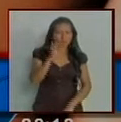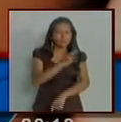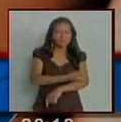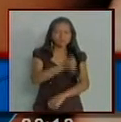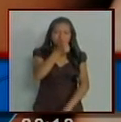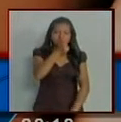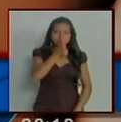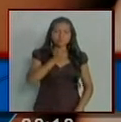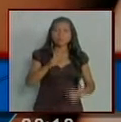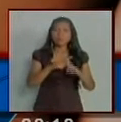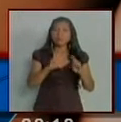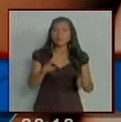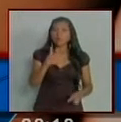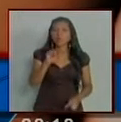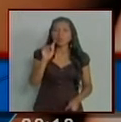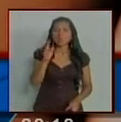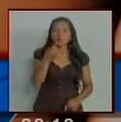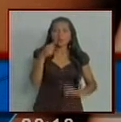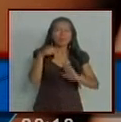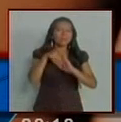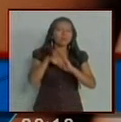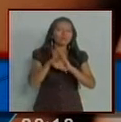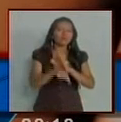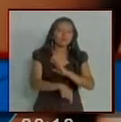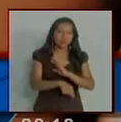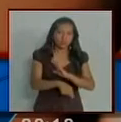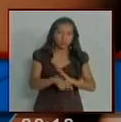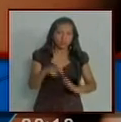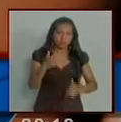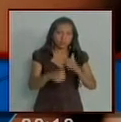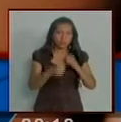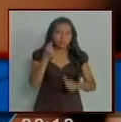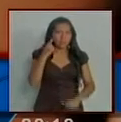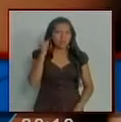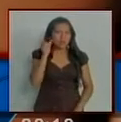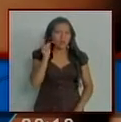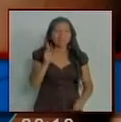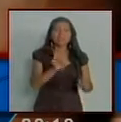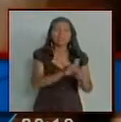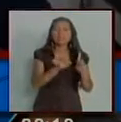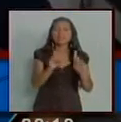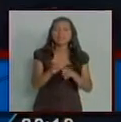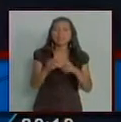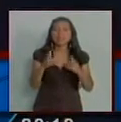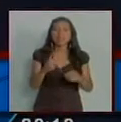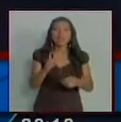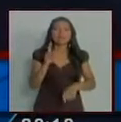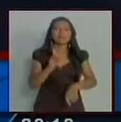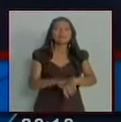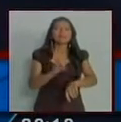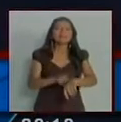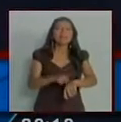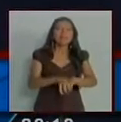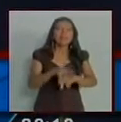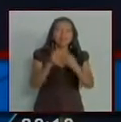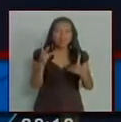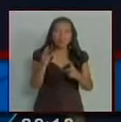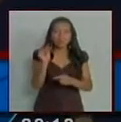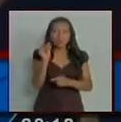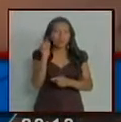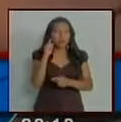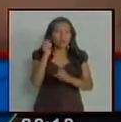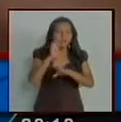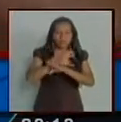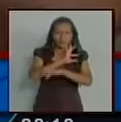Pero no es solamente la intensidad lo que va a afectar a la audición, sino también va a afectar la exposición, el tiempo de exposición